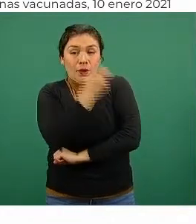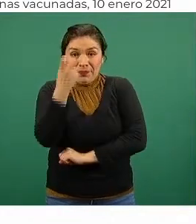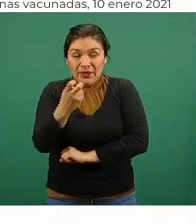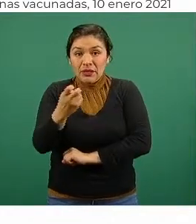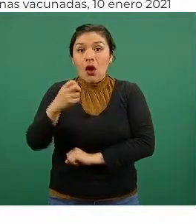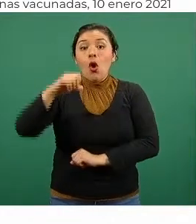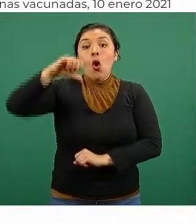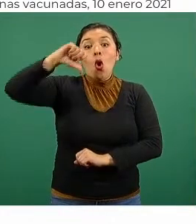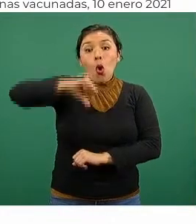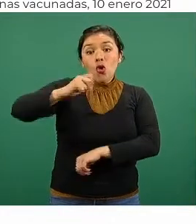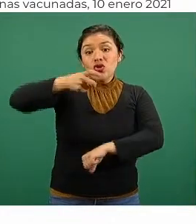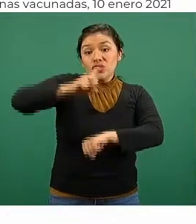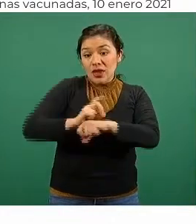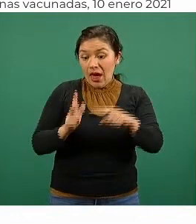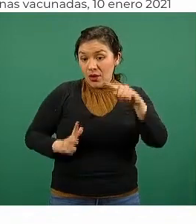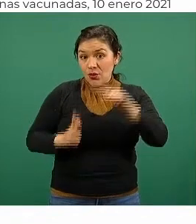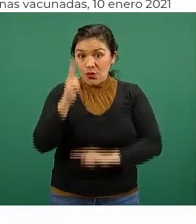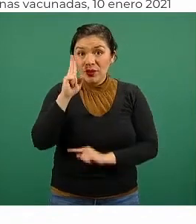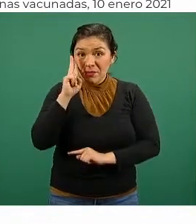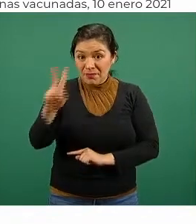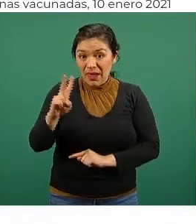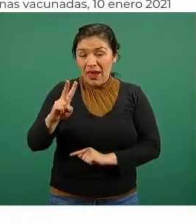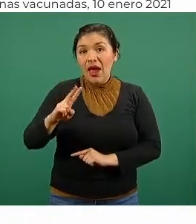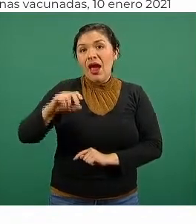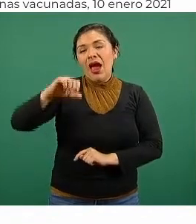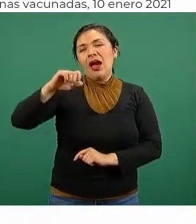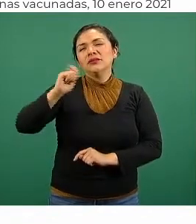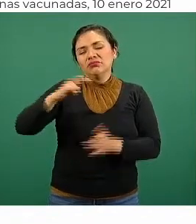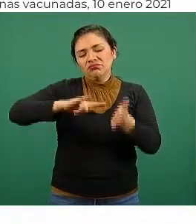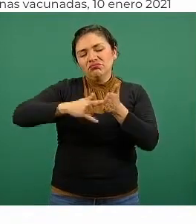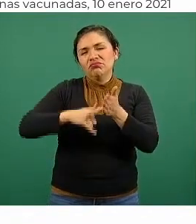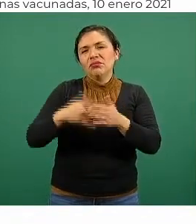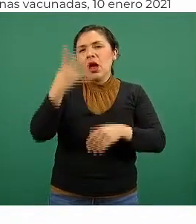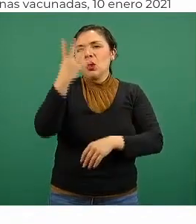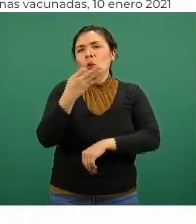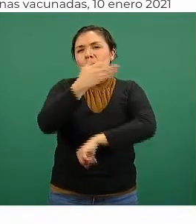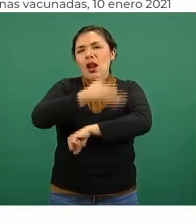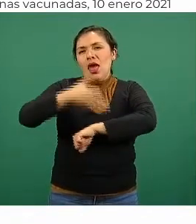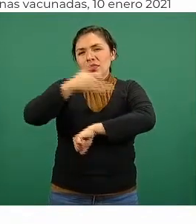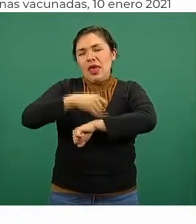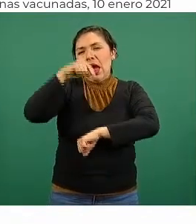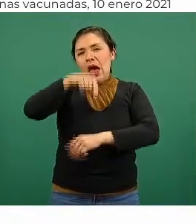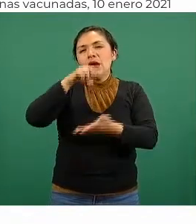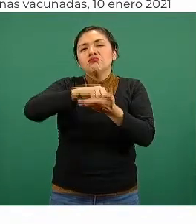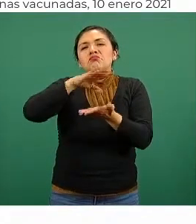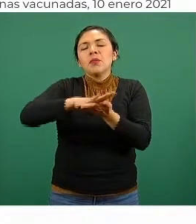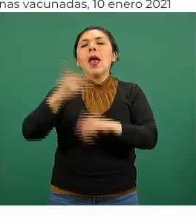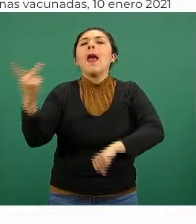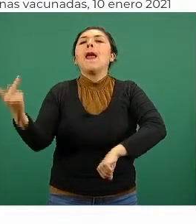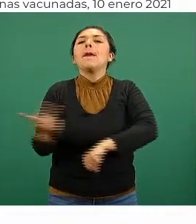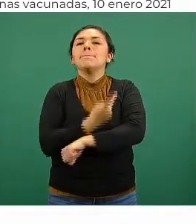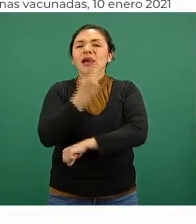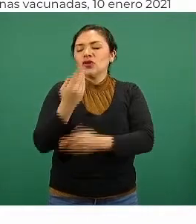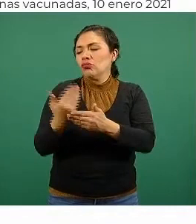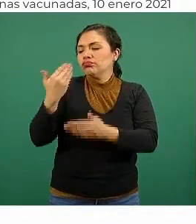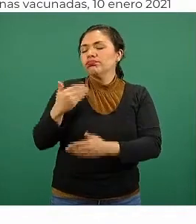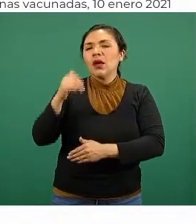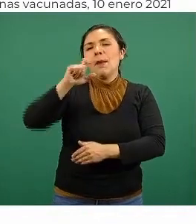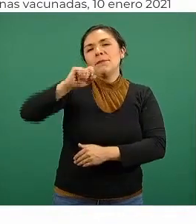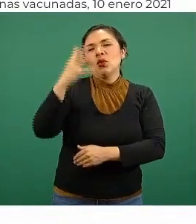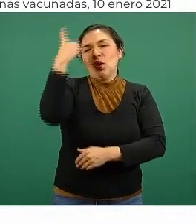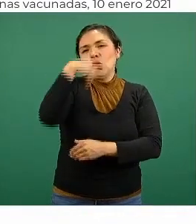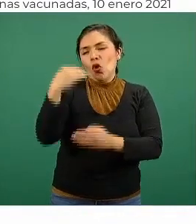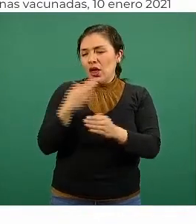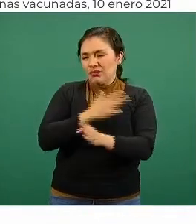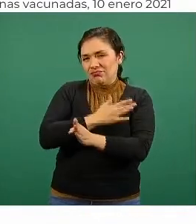corte del día de hoy, y que para la hora del corte, que es las 4 de la tarde, representa lo ocurrido en las últimas 24